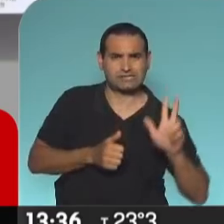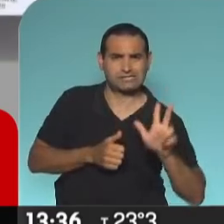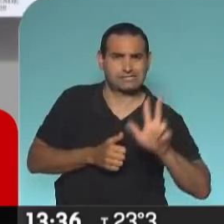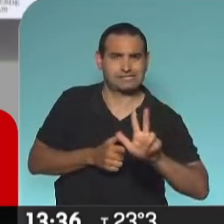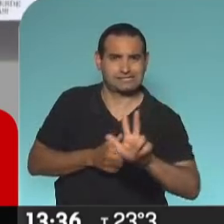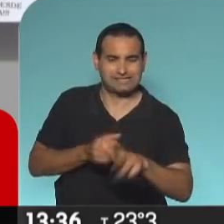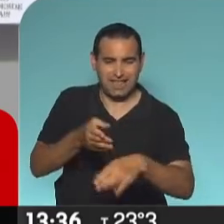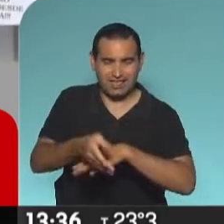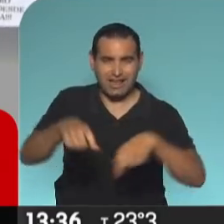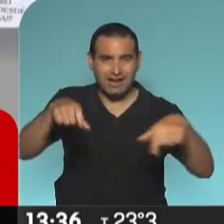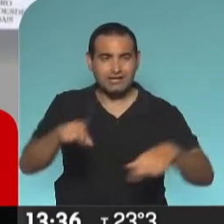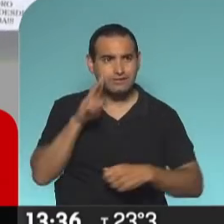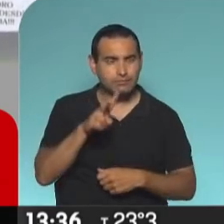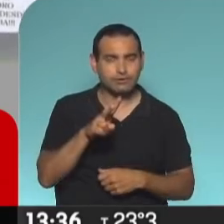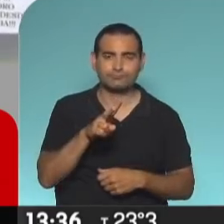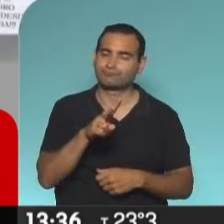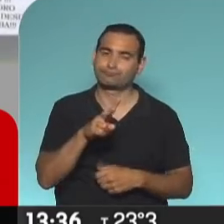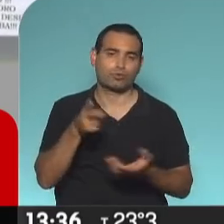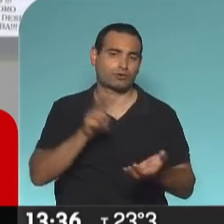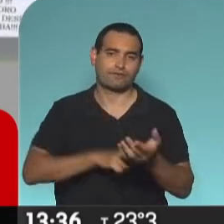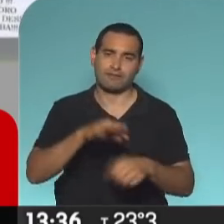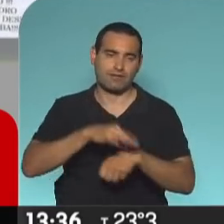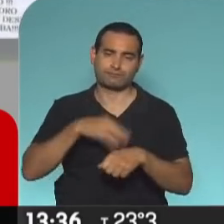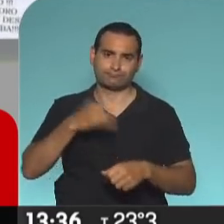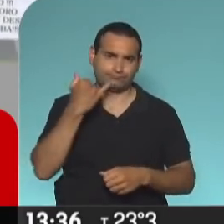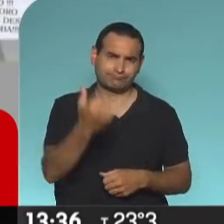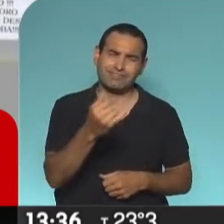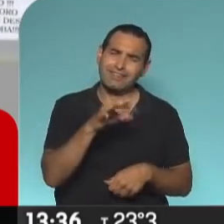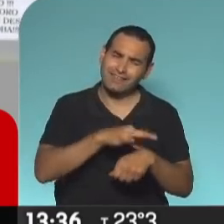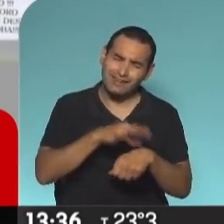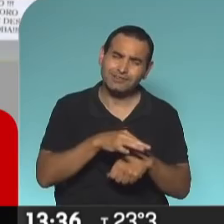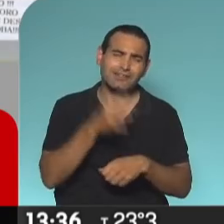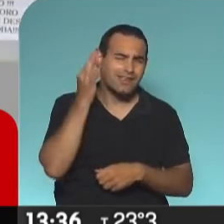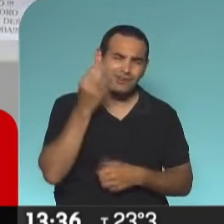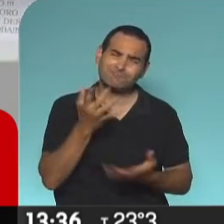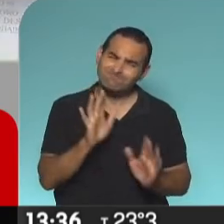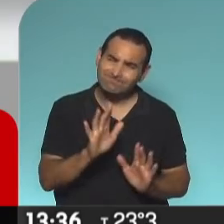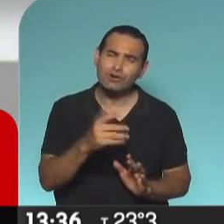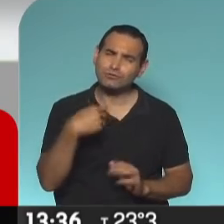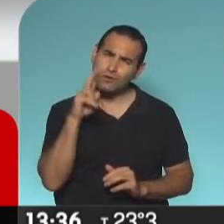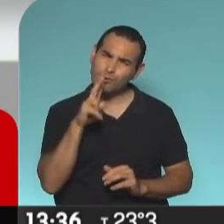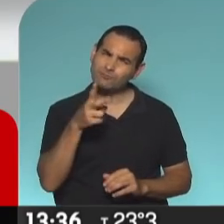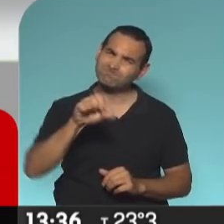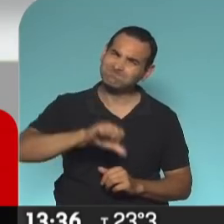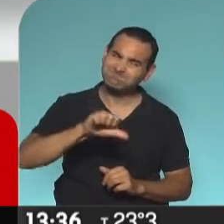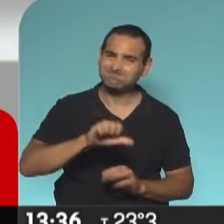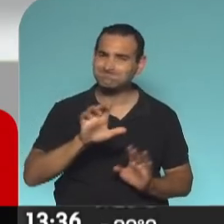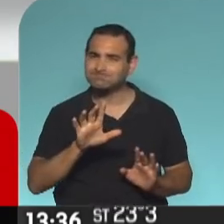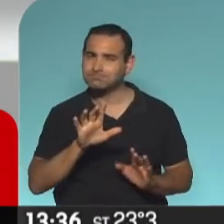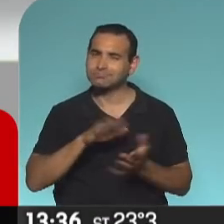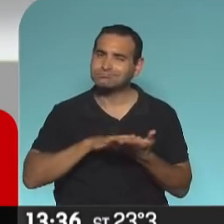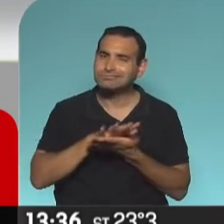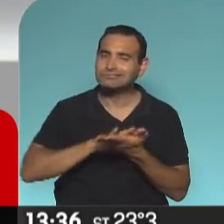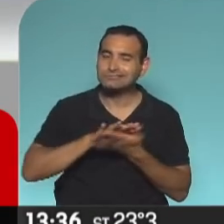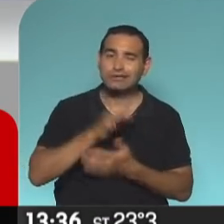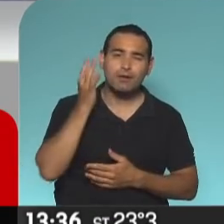al césped, vuelve a pegar un llamado. Che, Diego, mirá, no te vi bien. Medio como que ahí Maradona